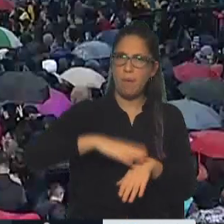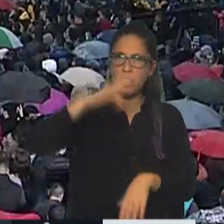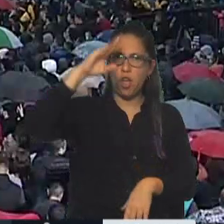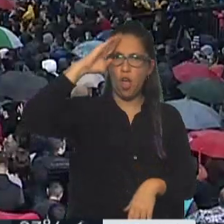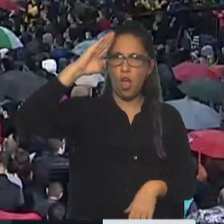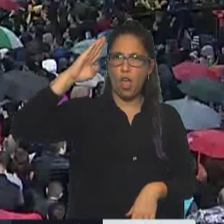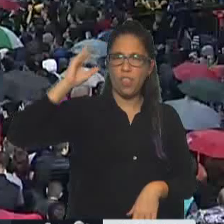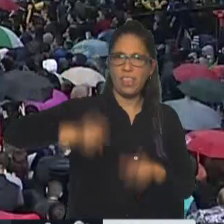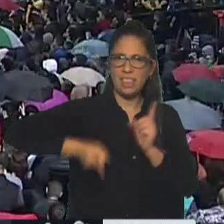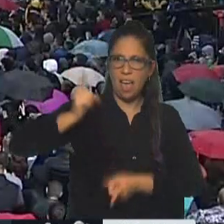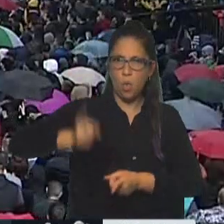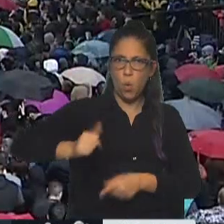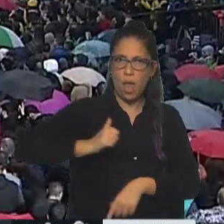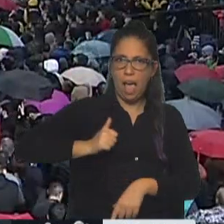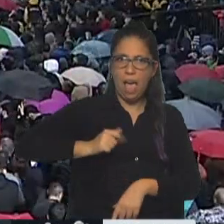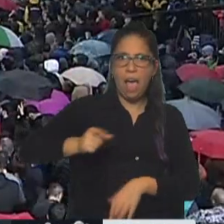militar,